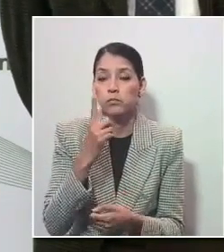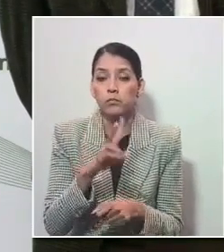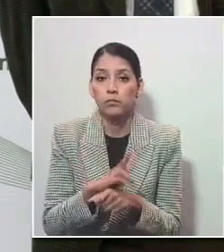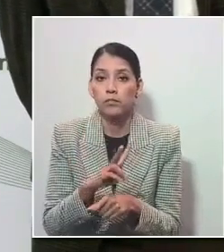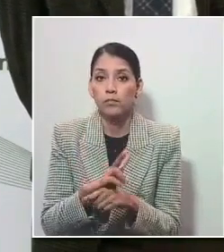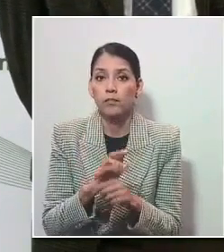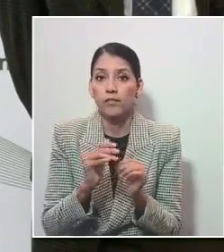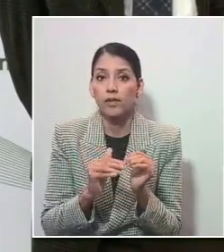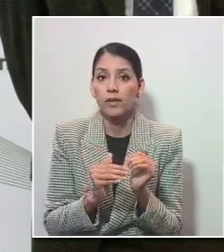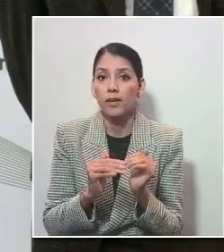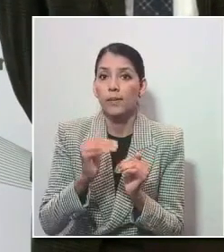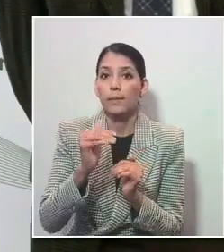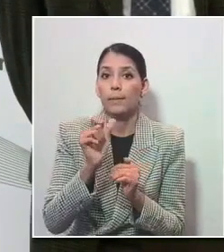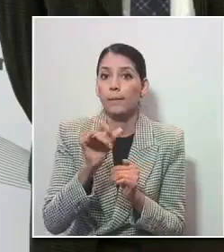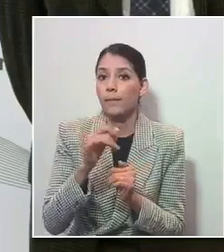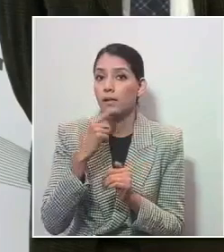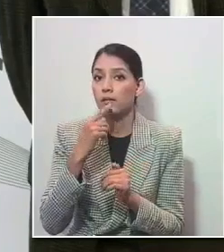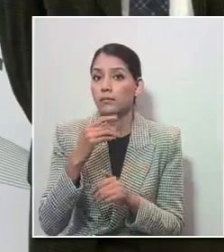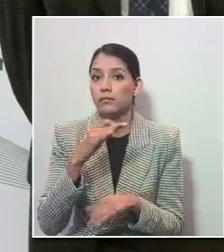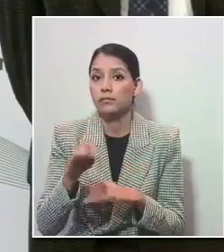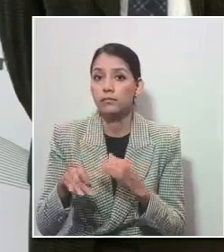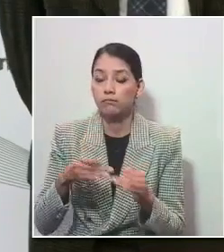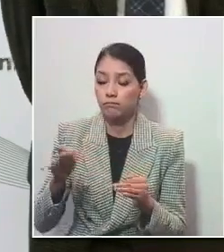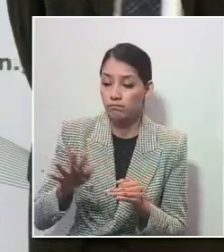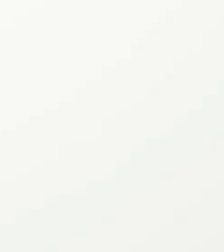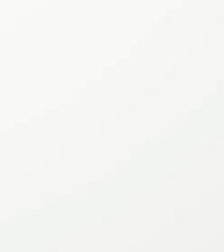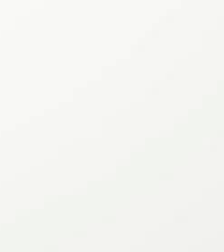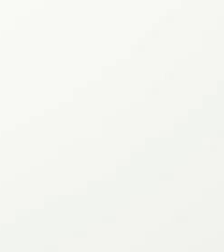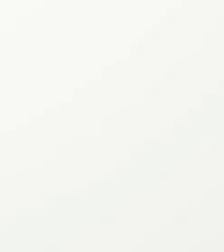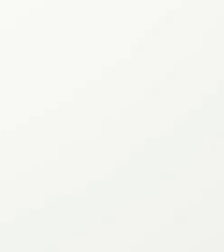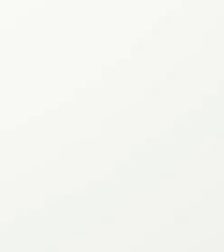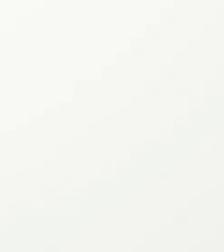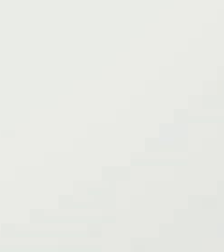vigilancia aumentada, por decirlo así, en toda la zona.